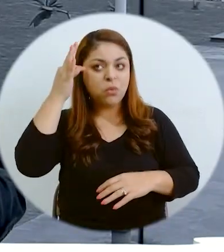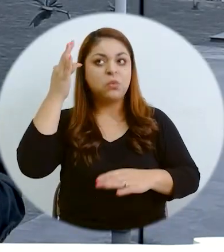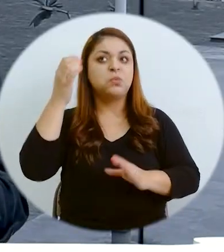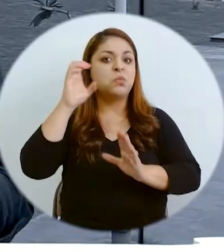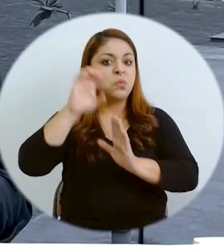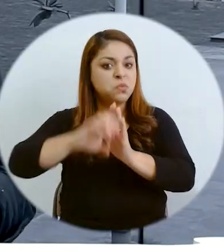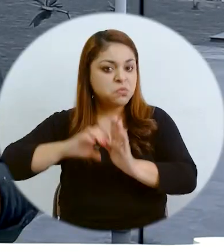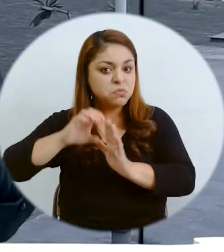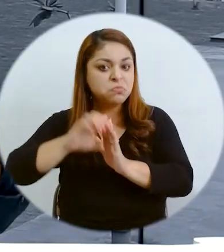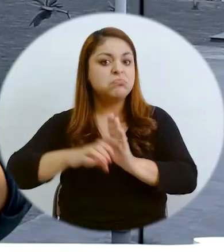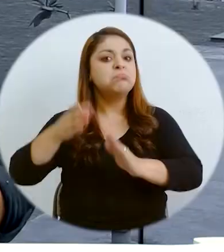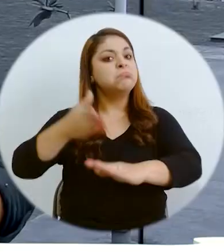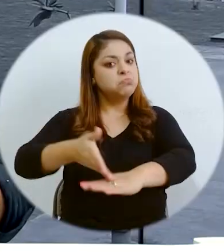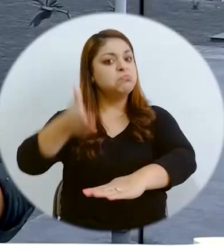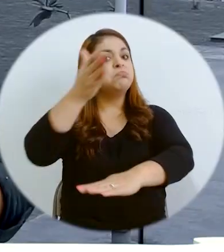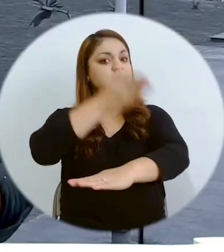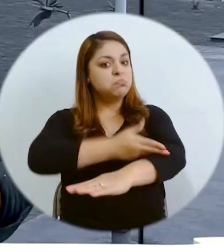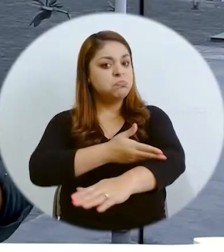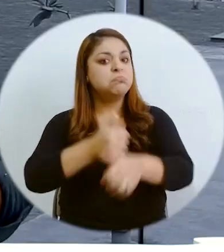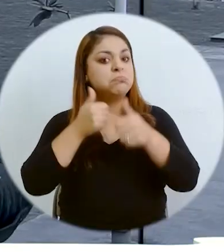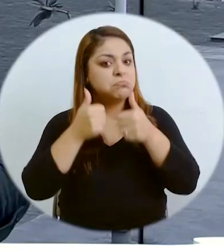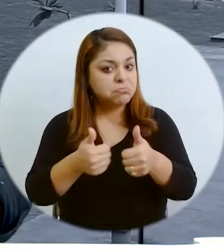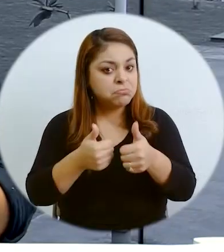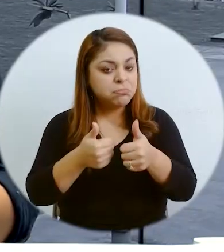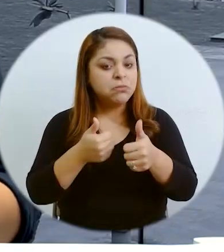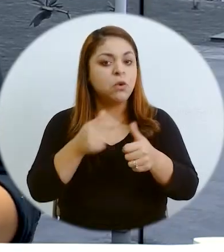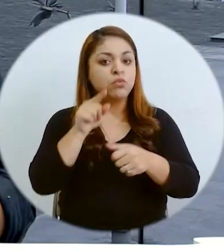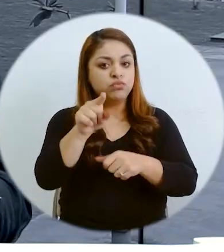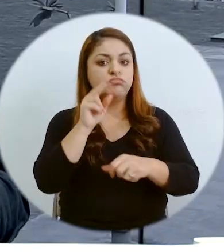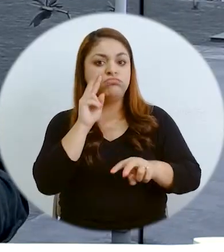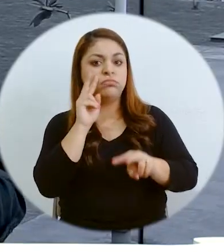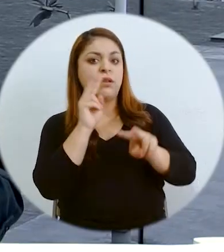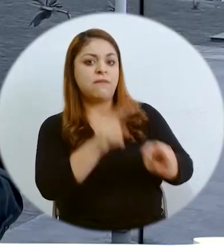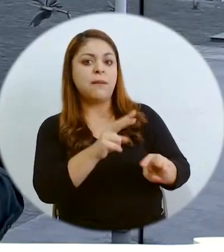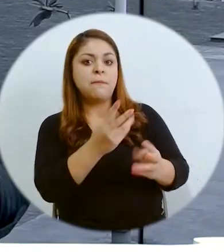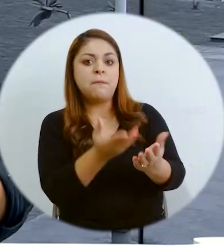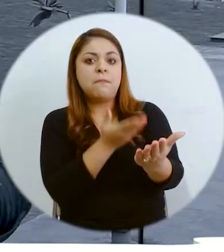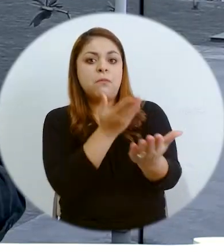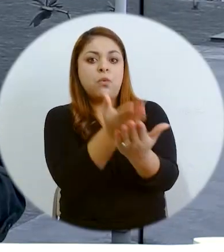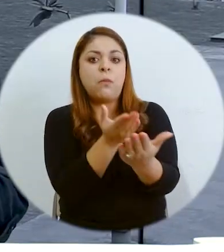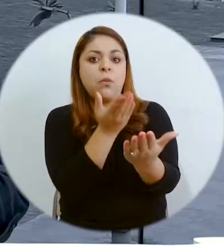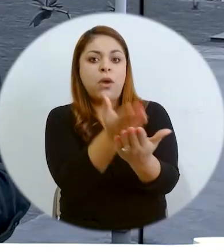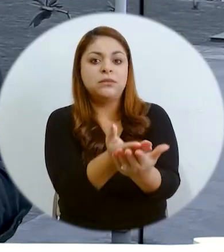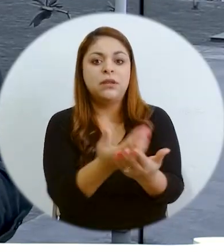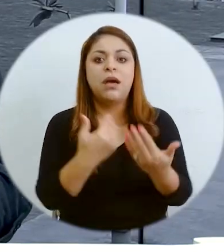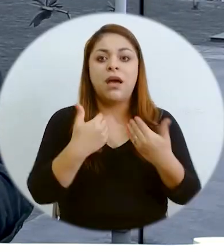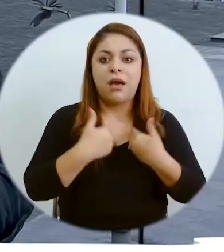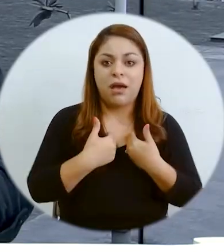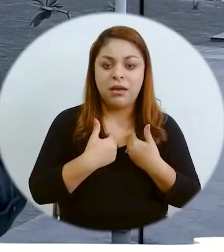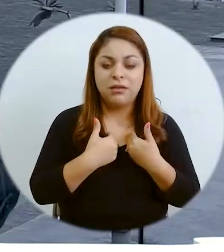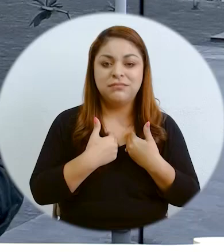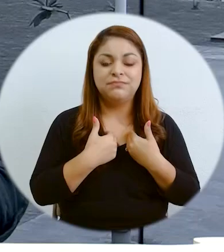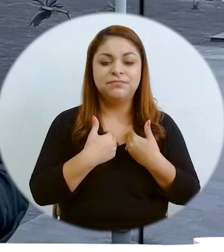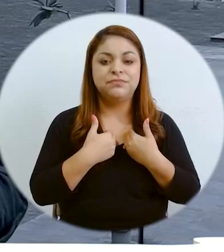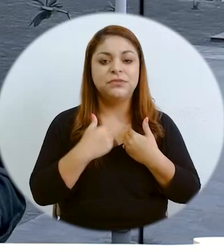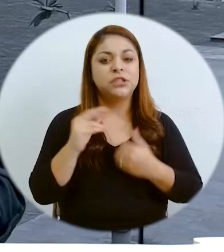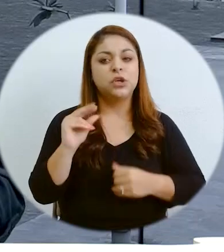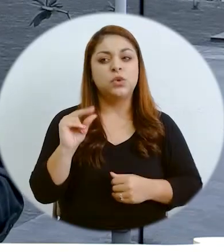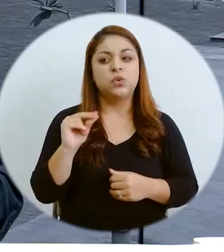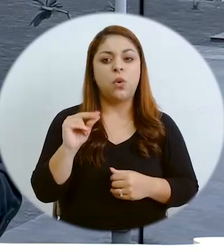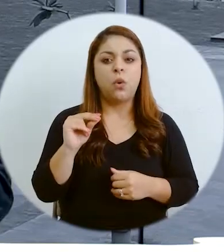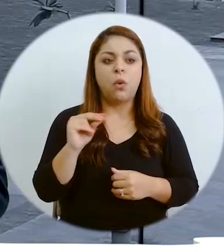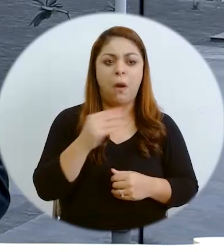avanzado teóricamente, curricularmente, se ha avanzado bastante. Si usted llega y ve las propuestas que hay, no